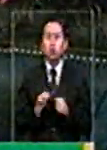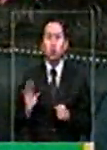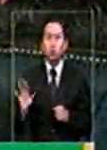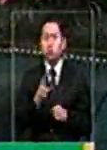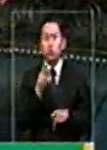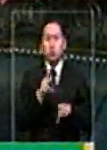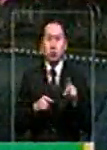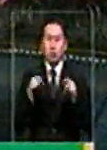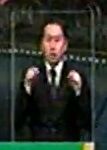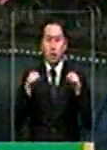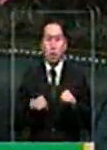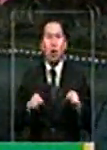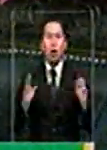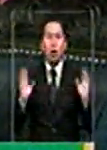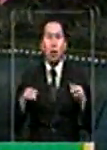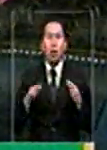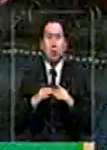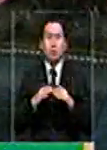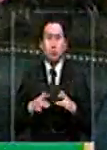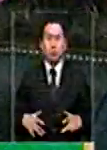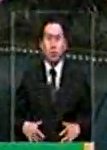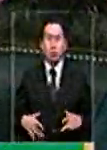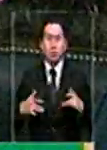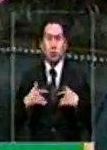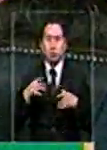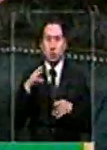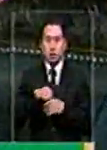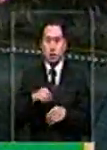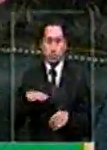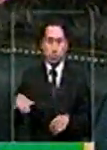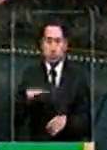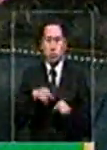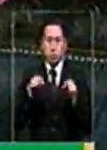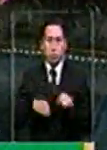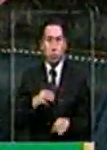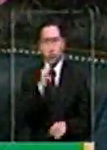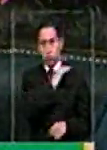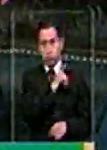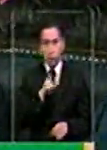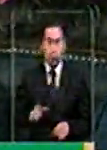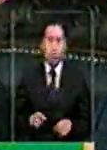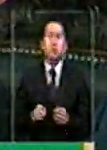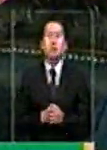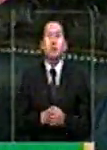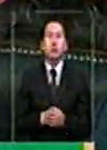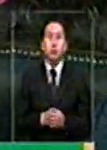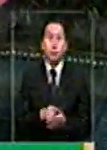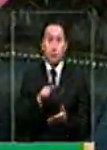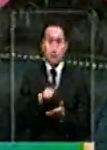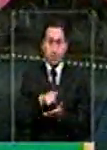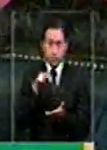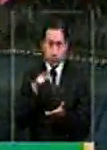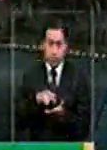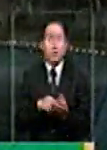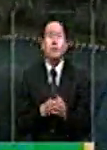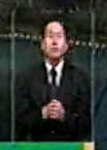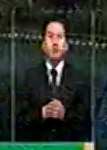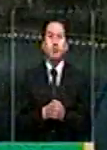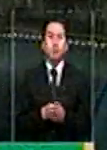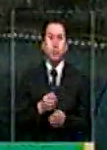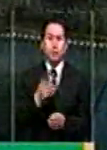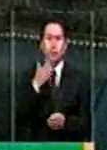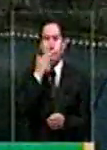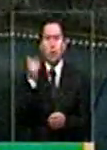y paseñas y estantes y habitantes de este municipio. Para ello, no hay nada